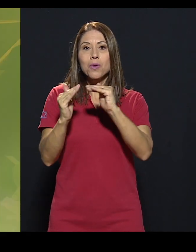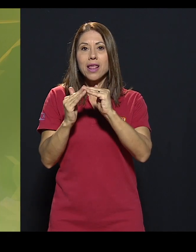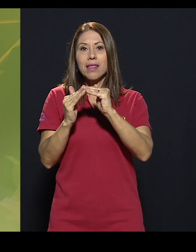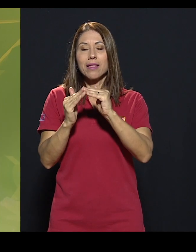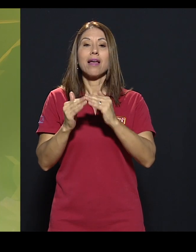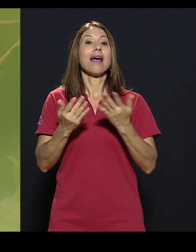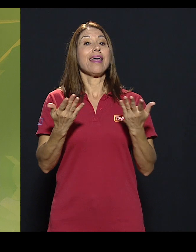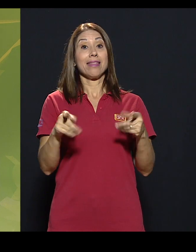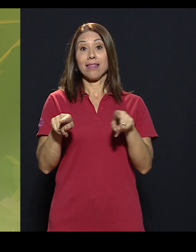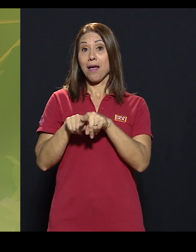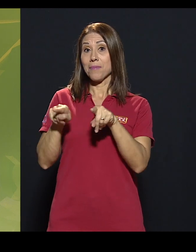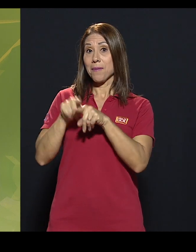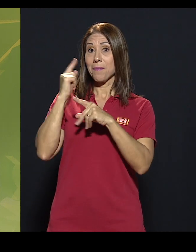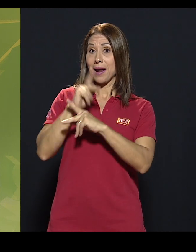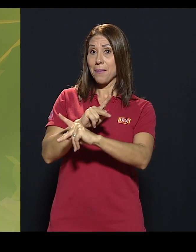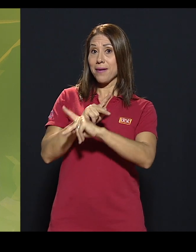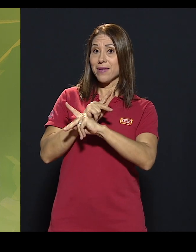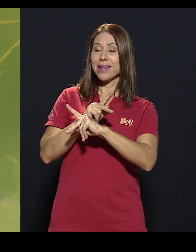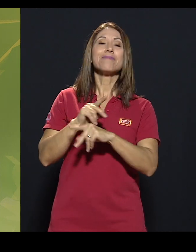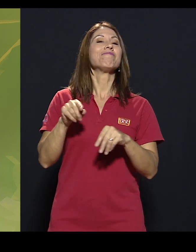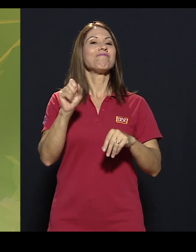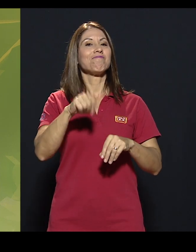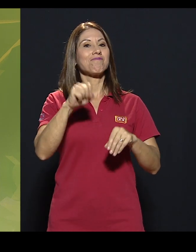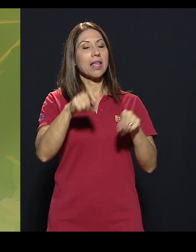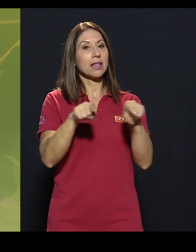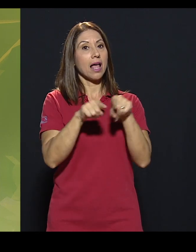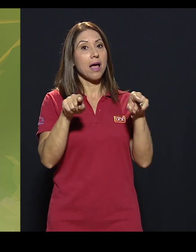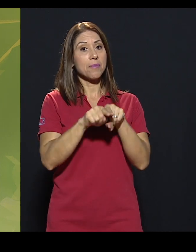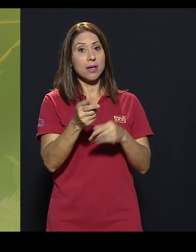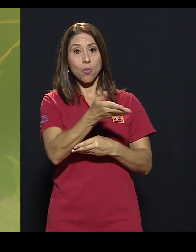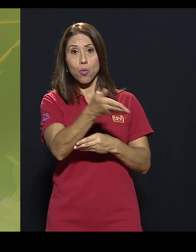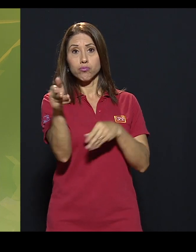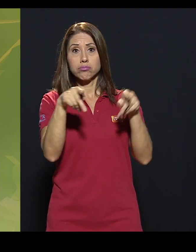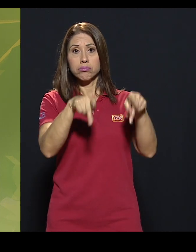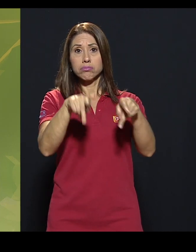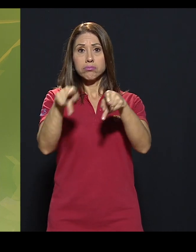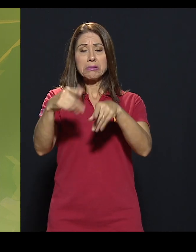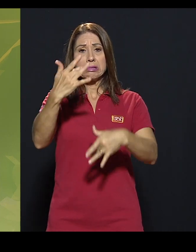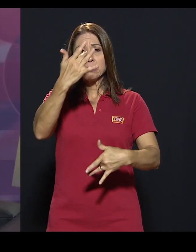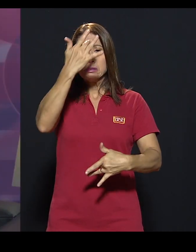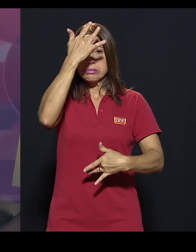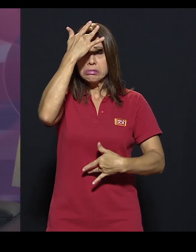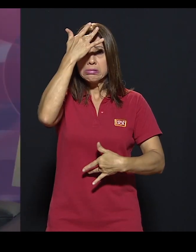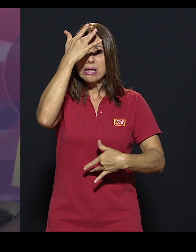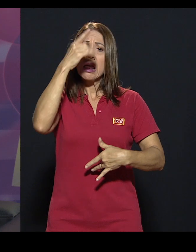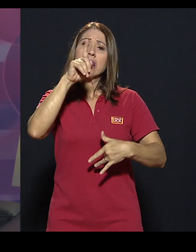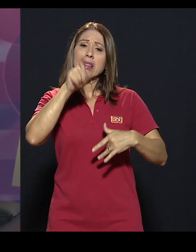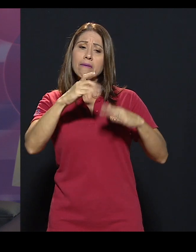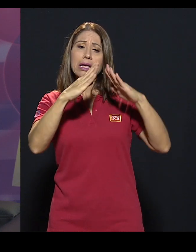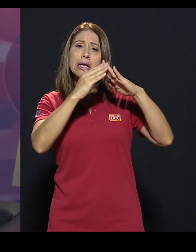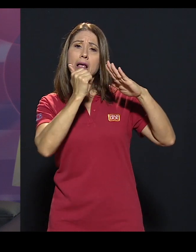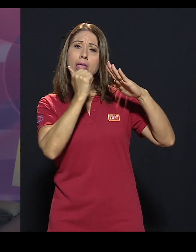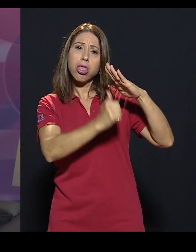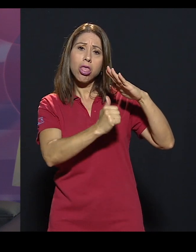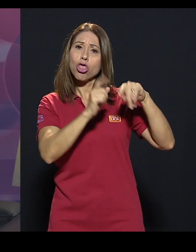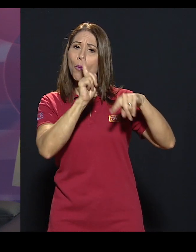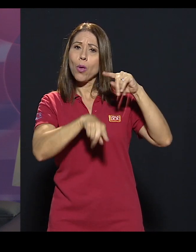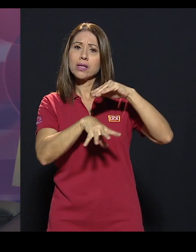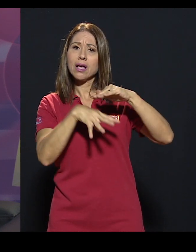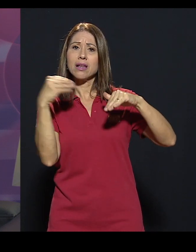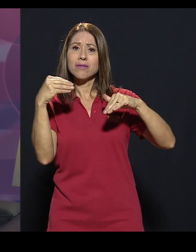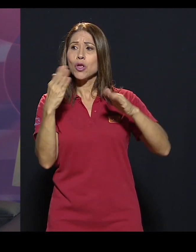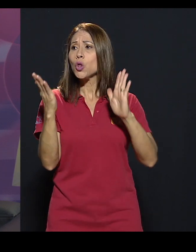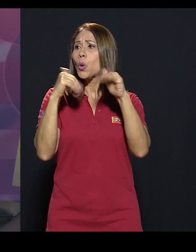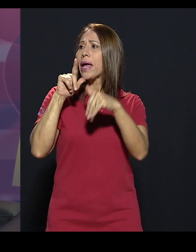manera prevenir también, ¿verdad? La cantidad de pacientes. Y también como son personas que están muy enfermas, no pueden salir de sus casas, no tienen quien